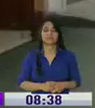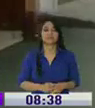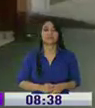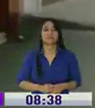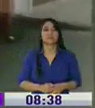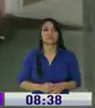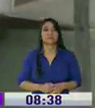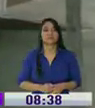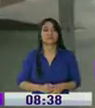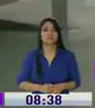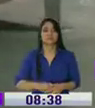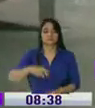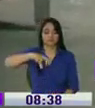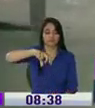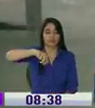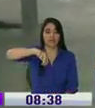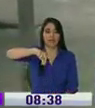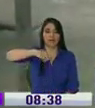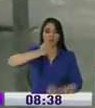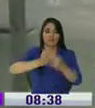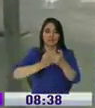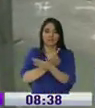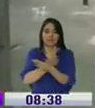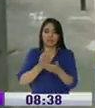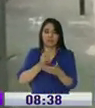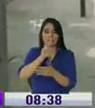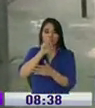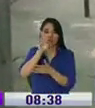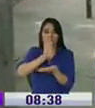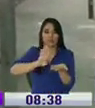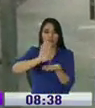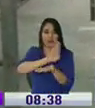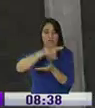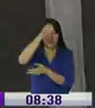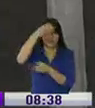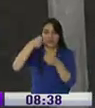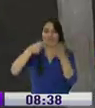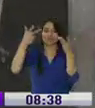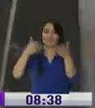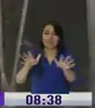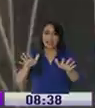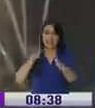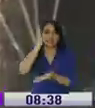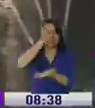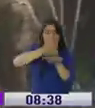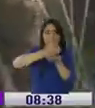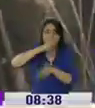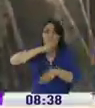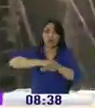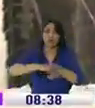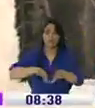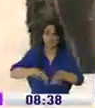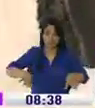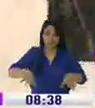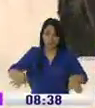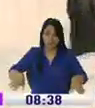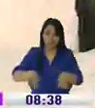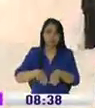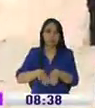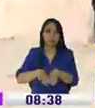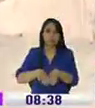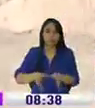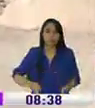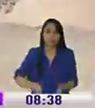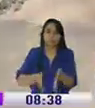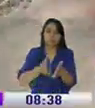El corte de agua durante este fin de semana en 21 barrios del norte de Quito se dio por la reubicación de una tubería de servicio básico en las